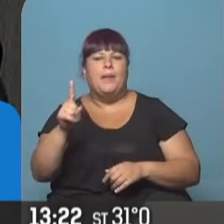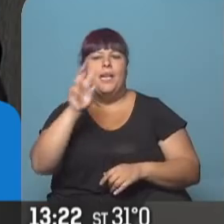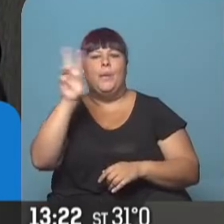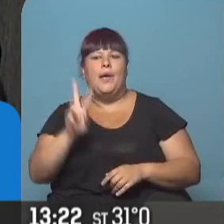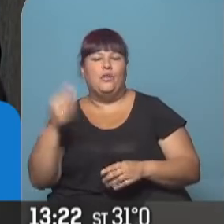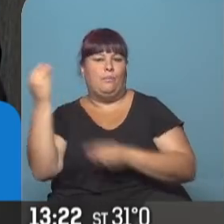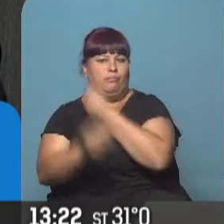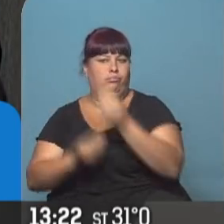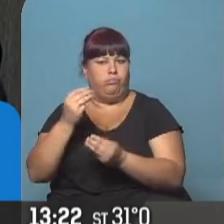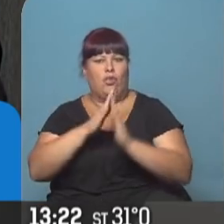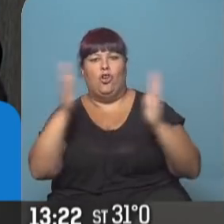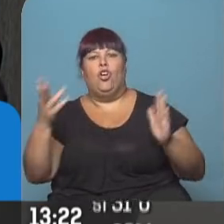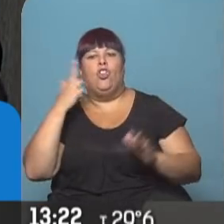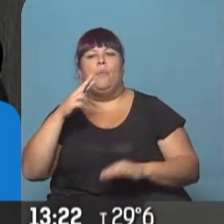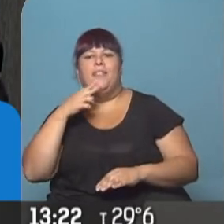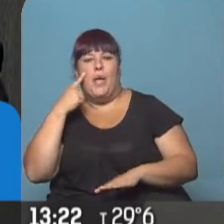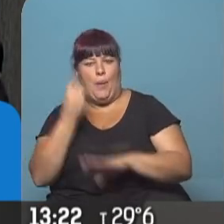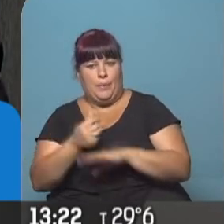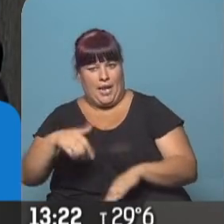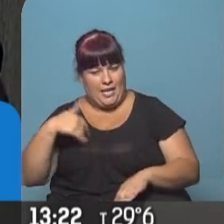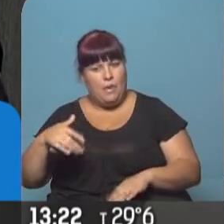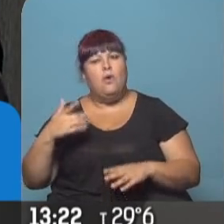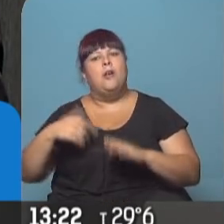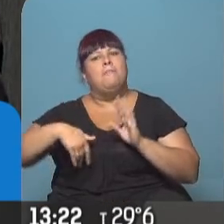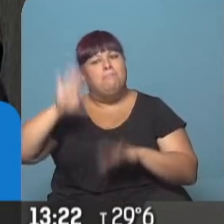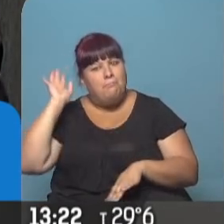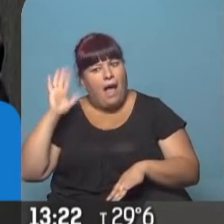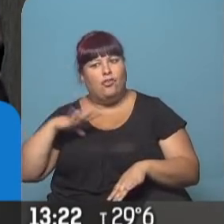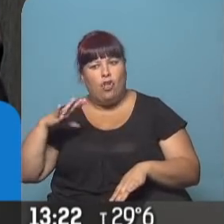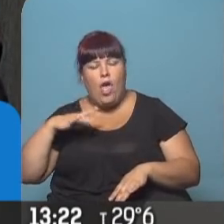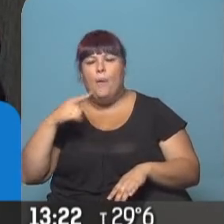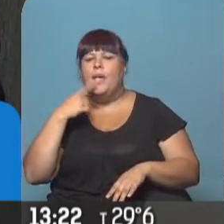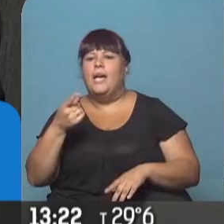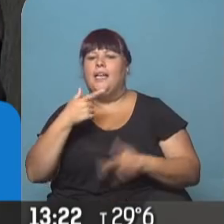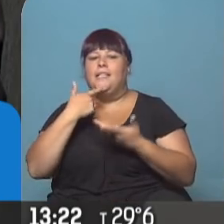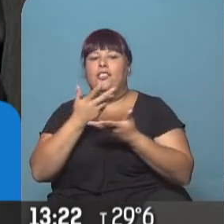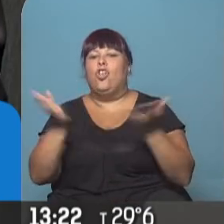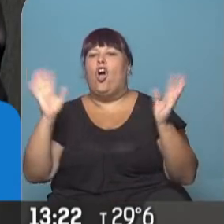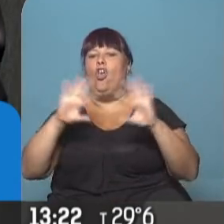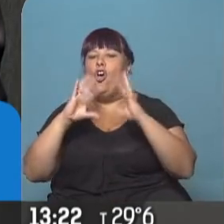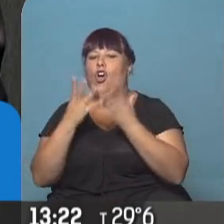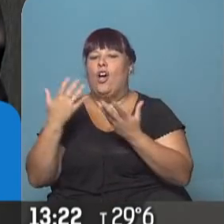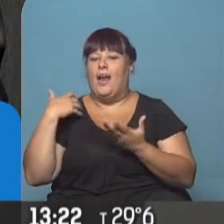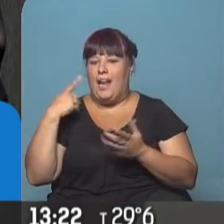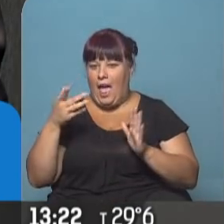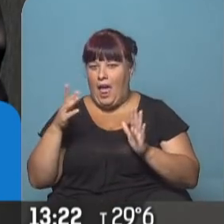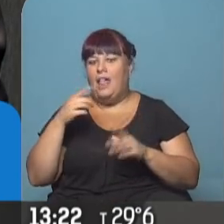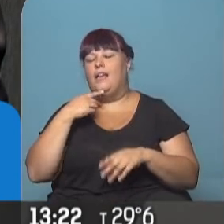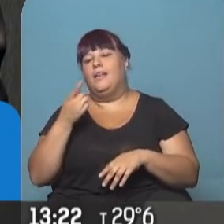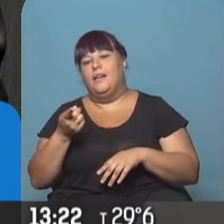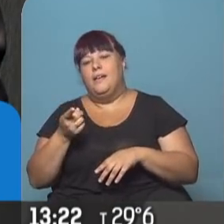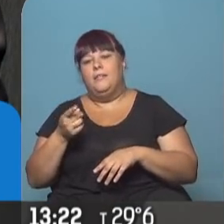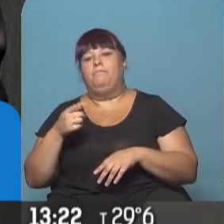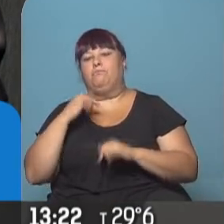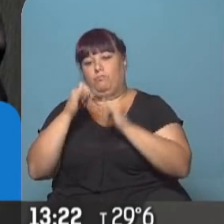que llegaron durante 2017, pero hay números aún más impactantes cuando se abren estas posibilidades, ¿no? Cuando